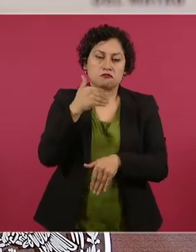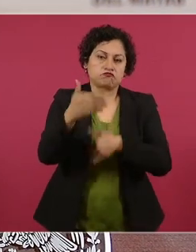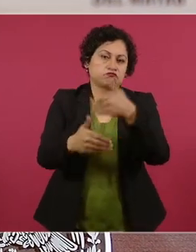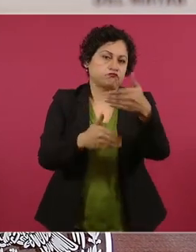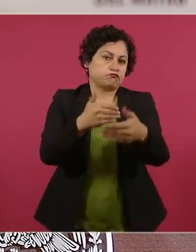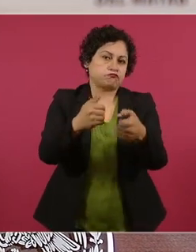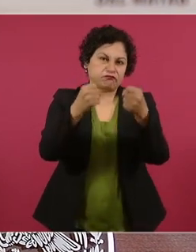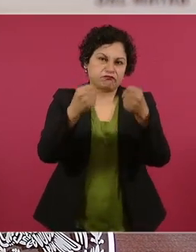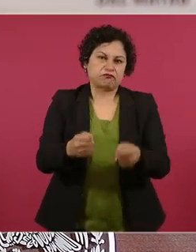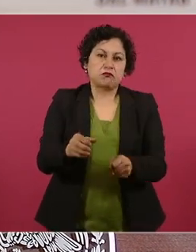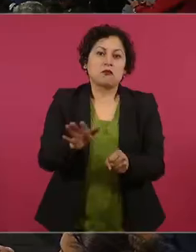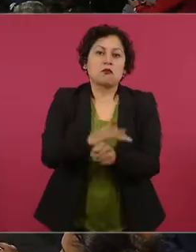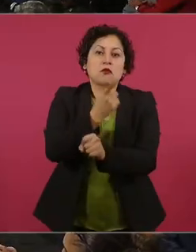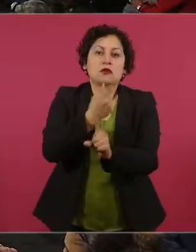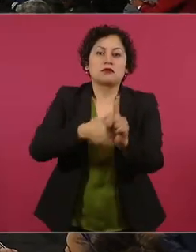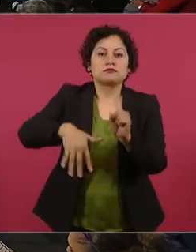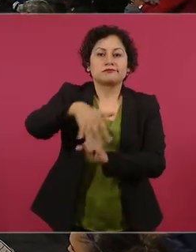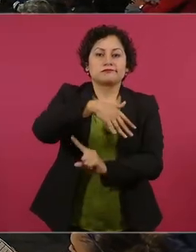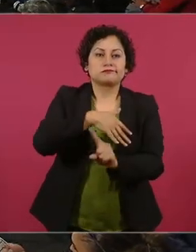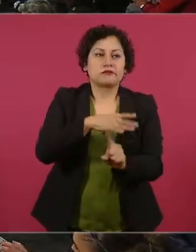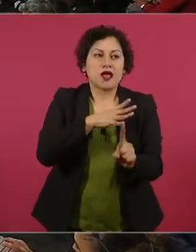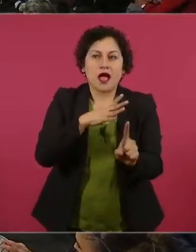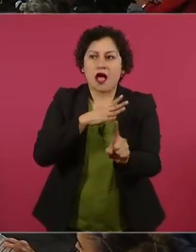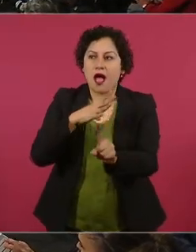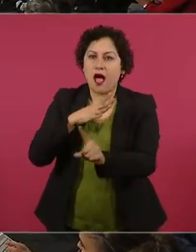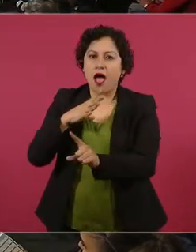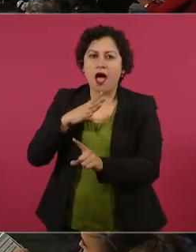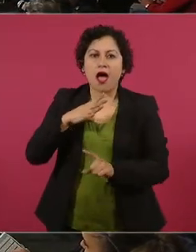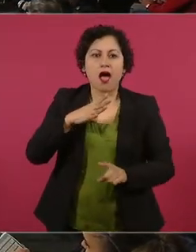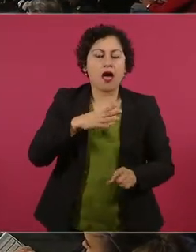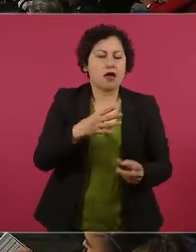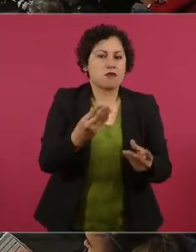porque tienen todo. Ahí